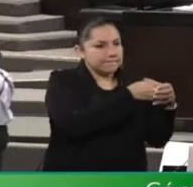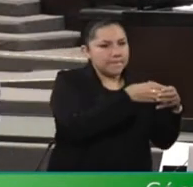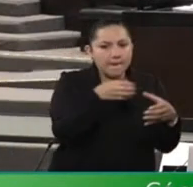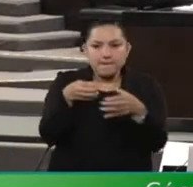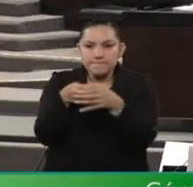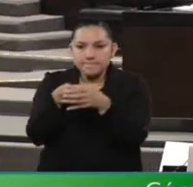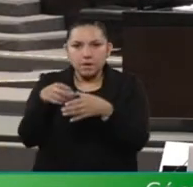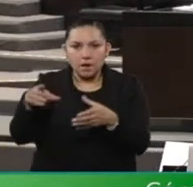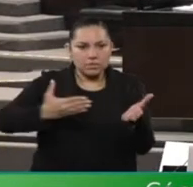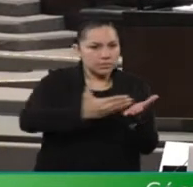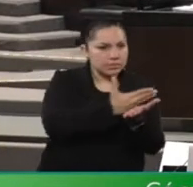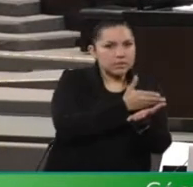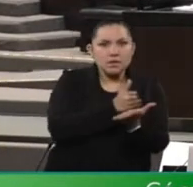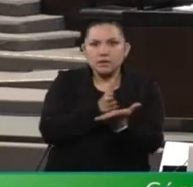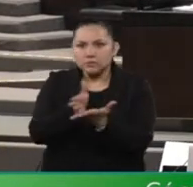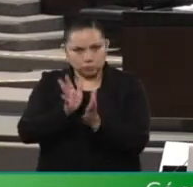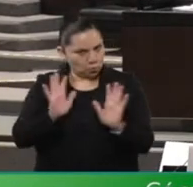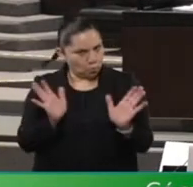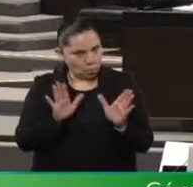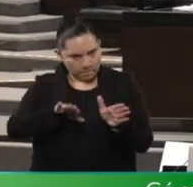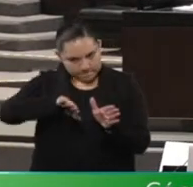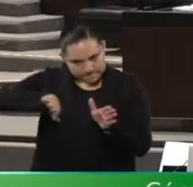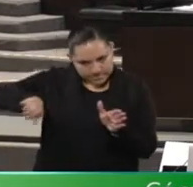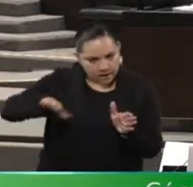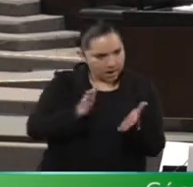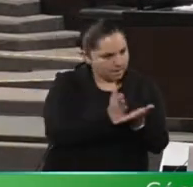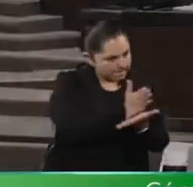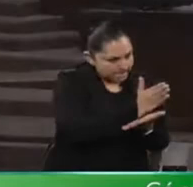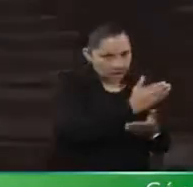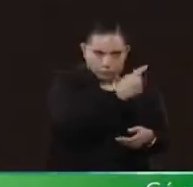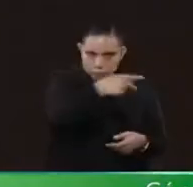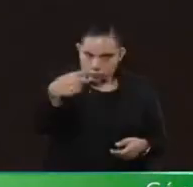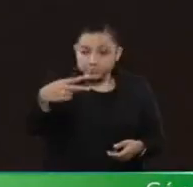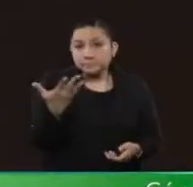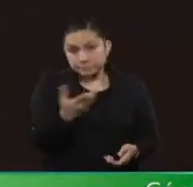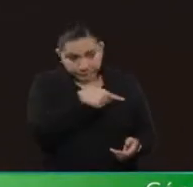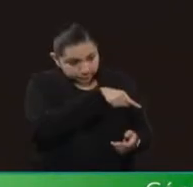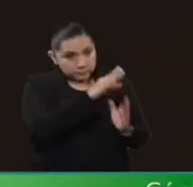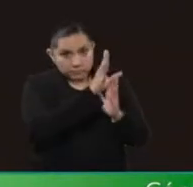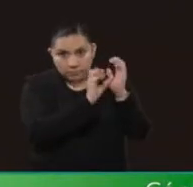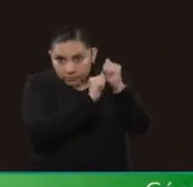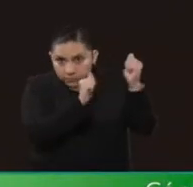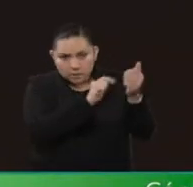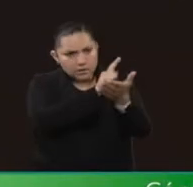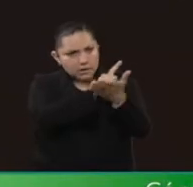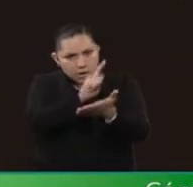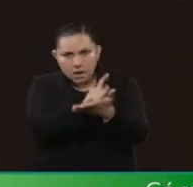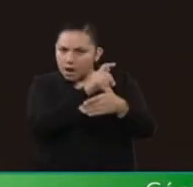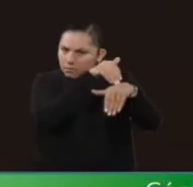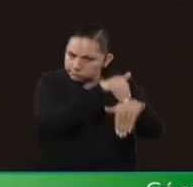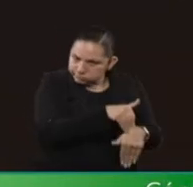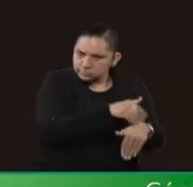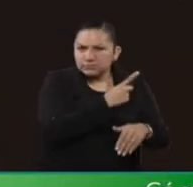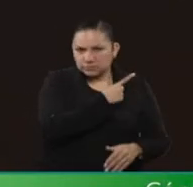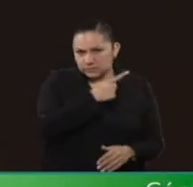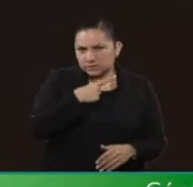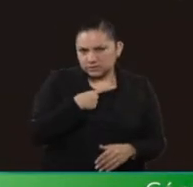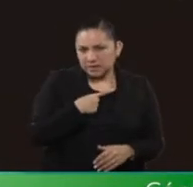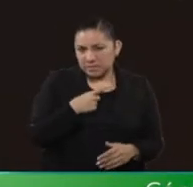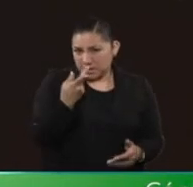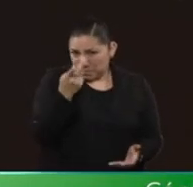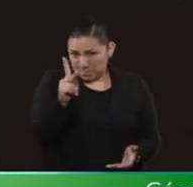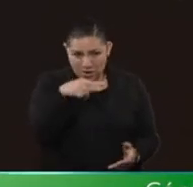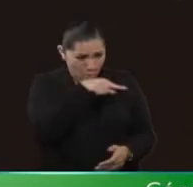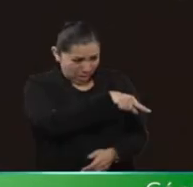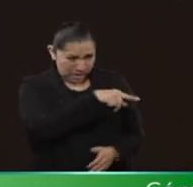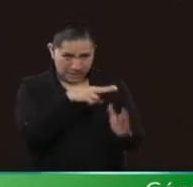Como resultado de una eventual aprobación de esta reforma, tendríamos un país en donde, por más insensata, contraria a